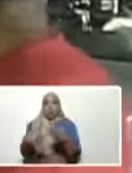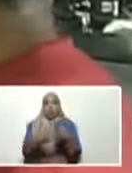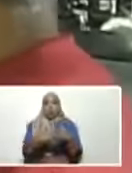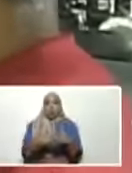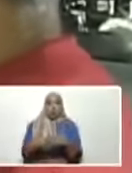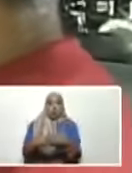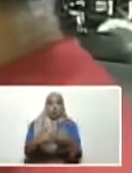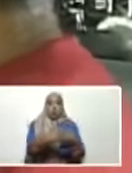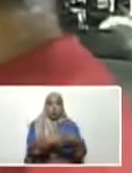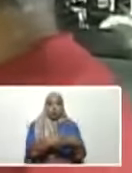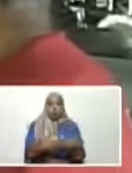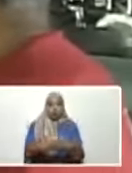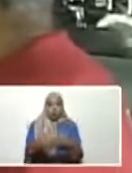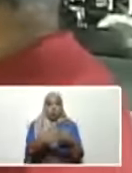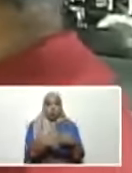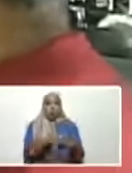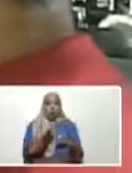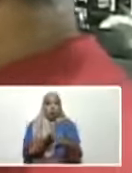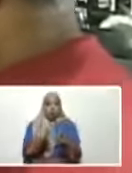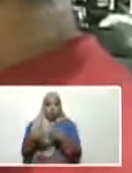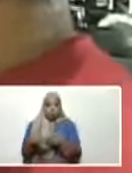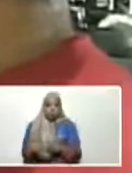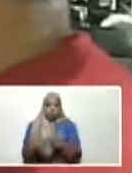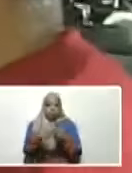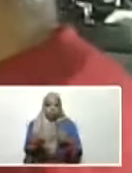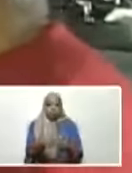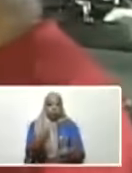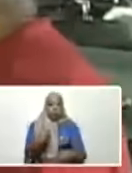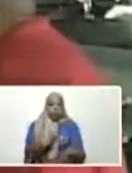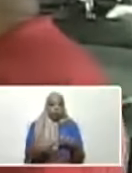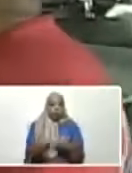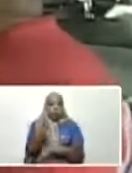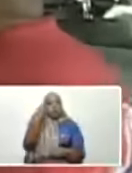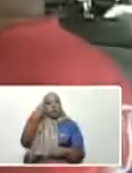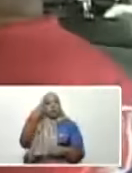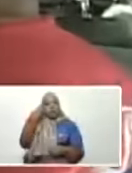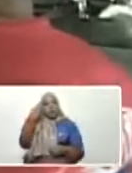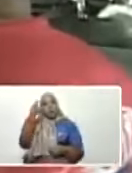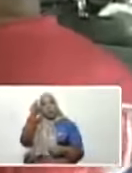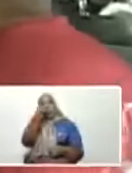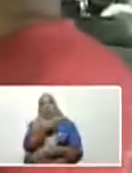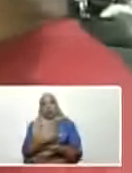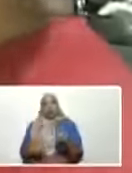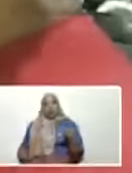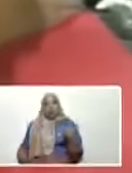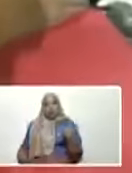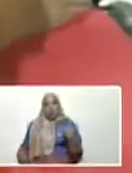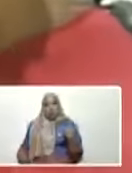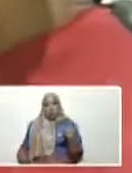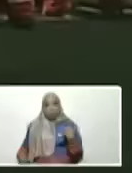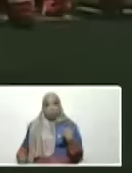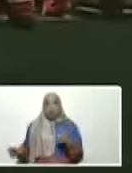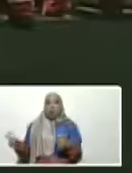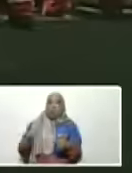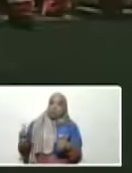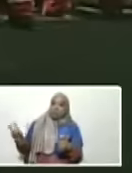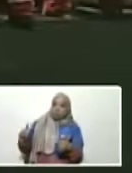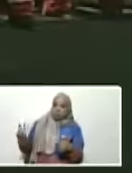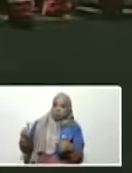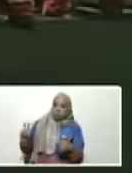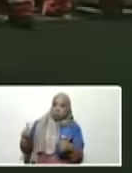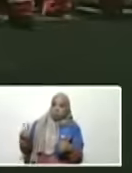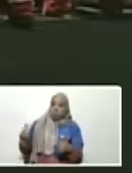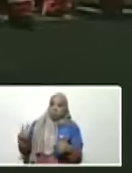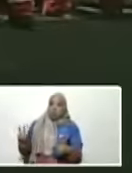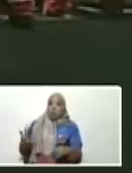Unidos. Fíjense, esto es una alianza. Y que el mundo sepa, mi presidente, que en Venezuela nosotros